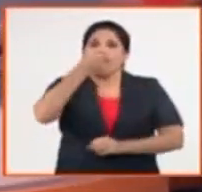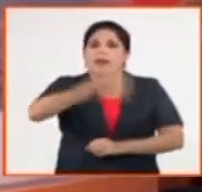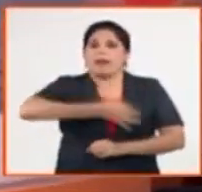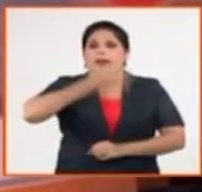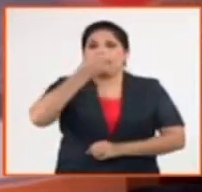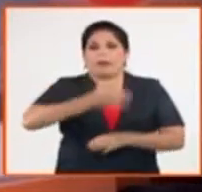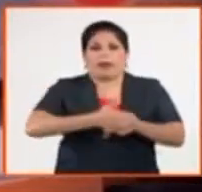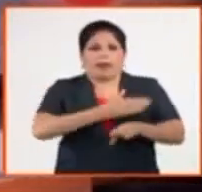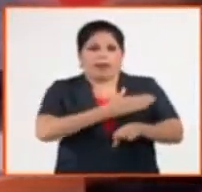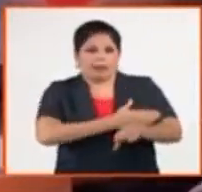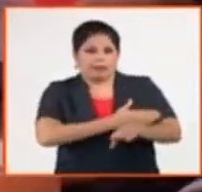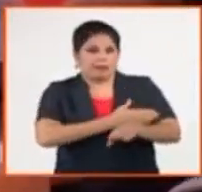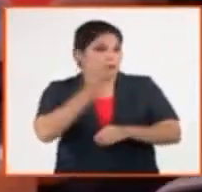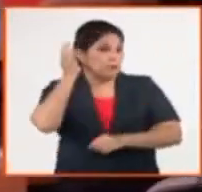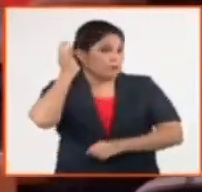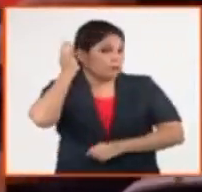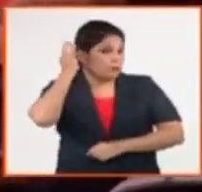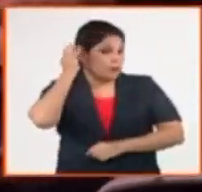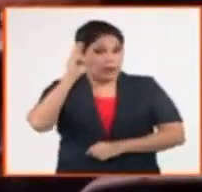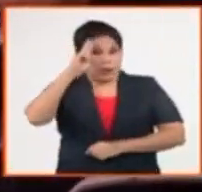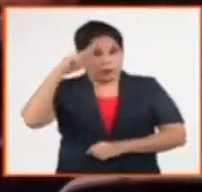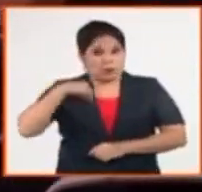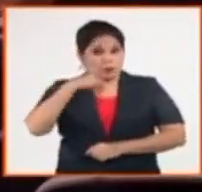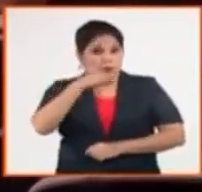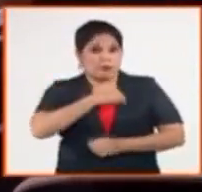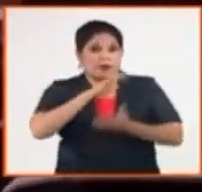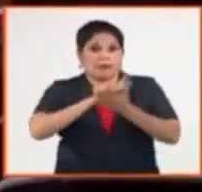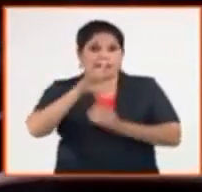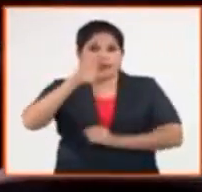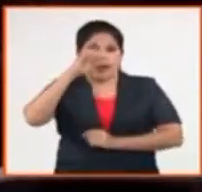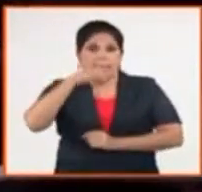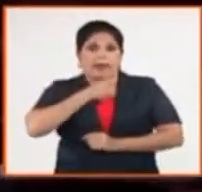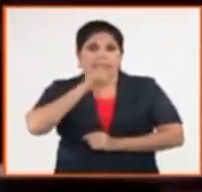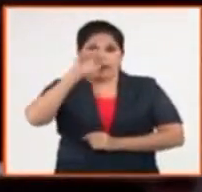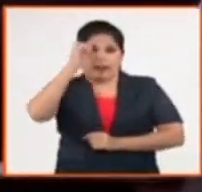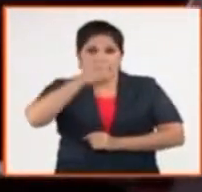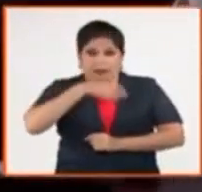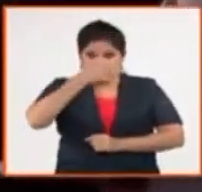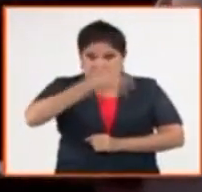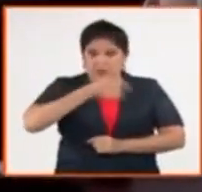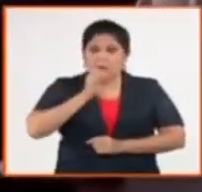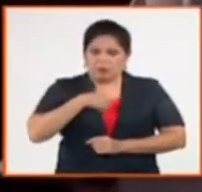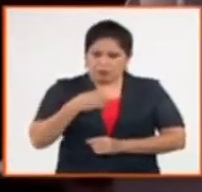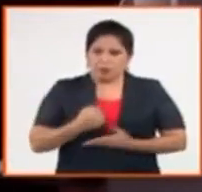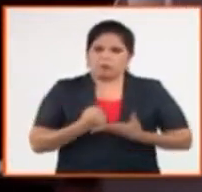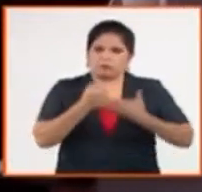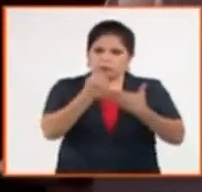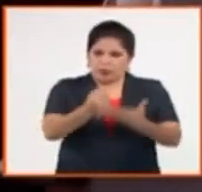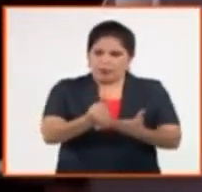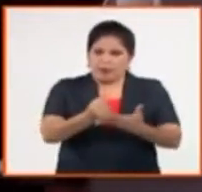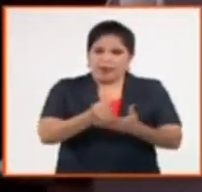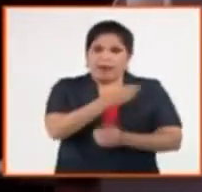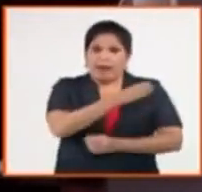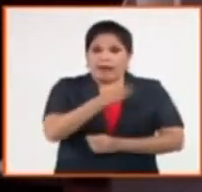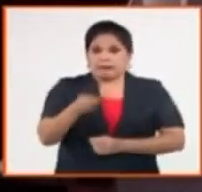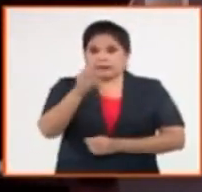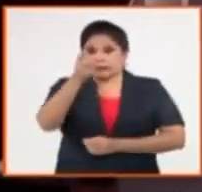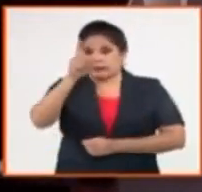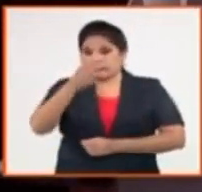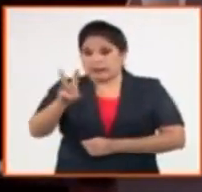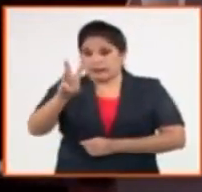lo que expuso la compañera, la doctora María Elena, nosotros tenemos que decir, Randy, que hasta el 13 de